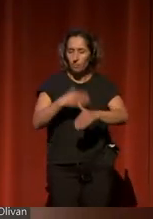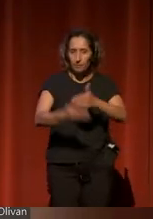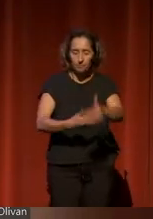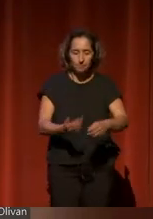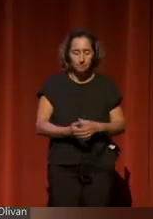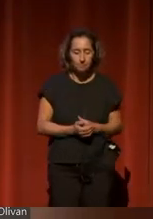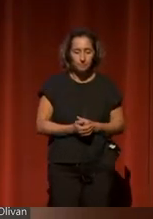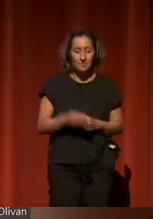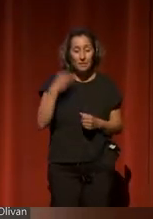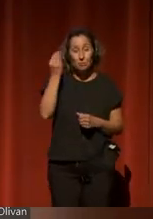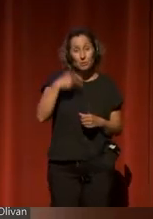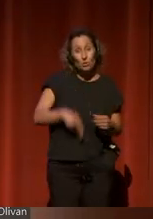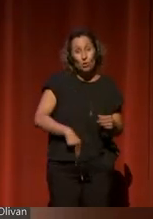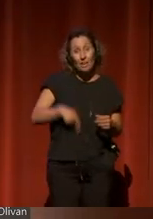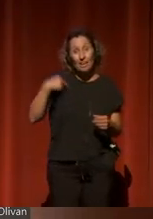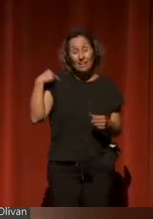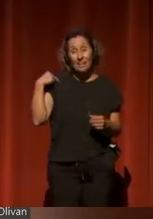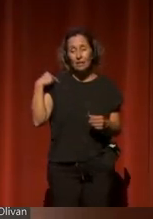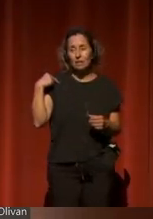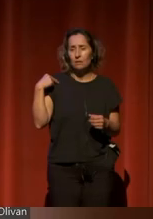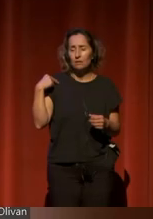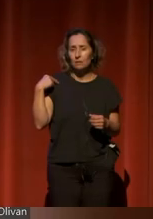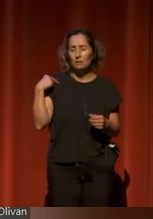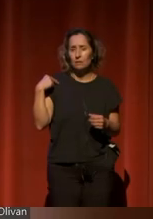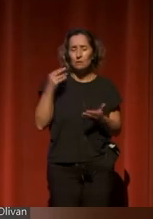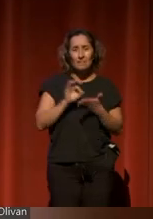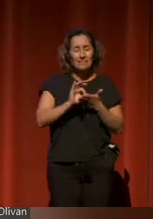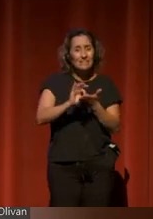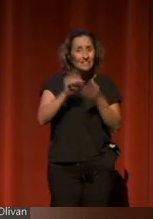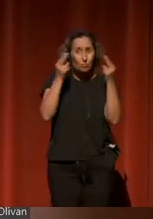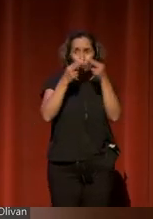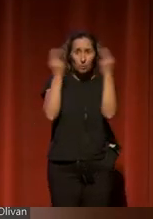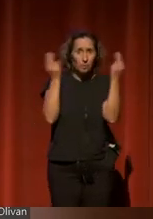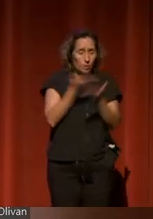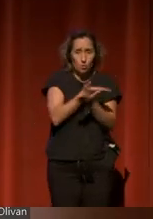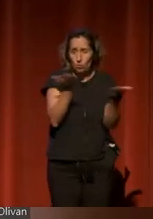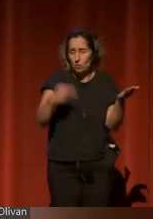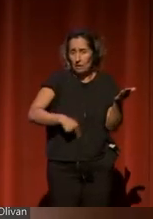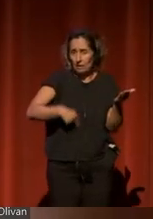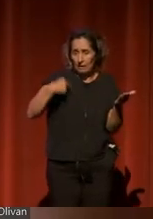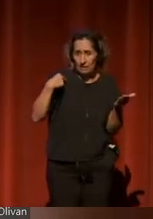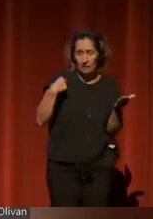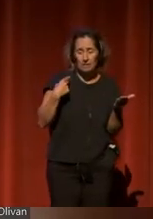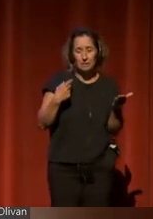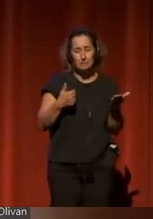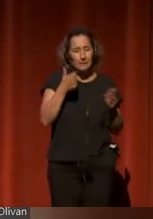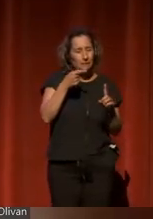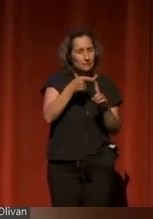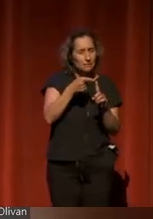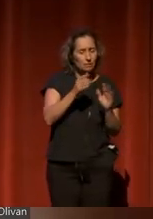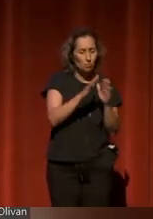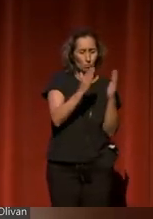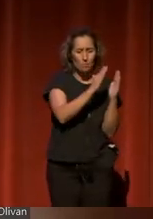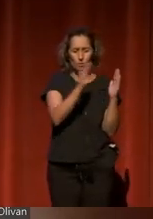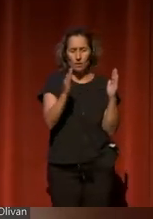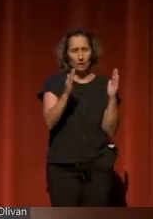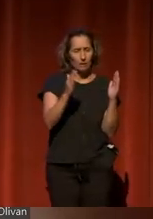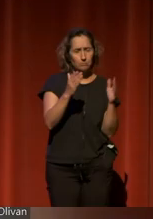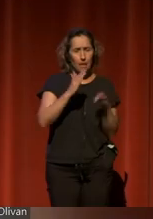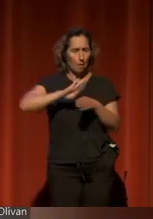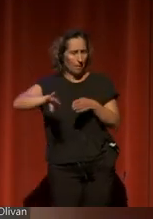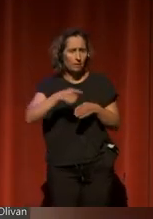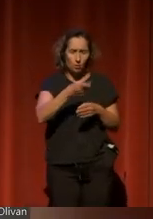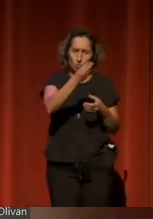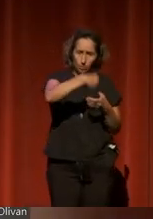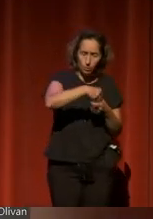en general en en el conjunto de los servicios públicos y particularmente de las bibliotecas no es una excepción no poner